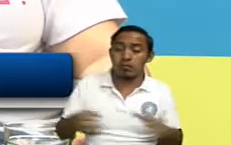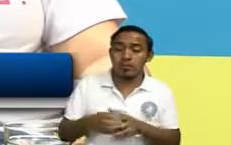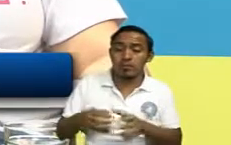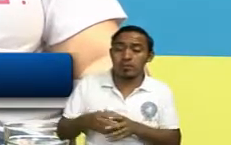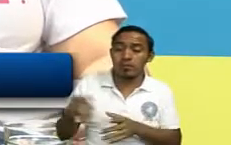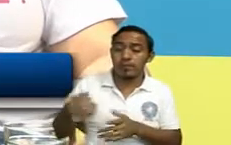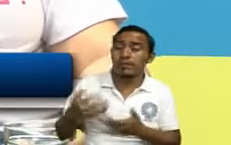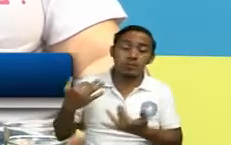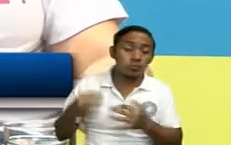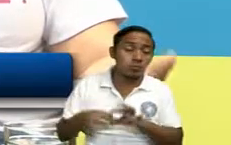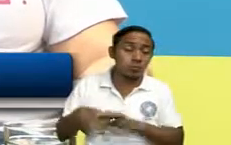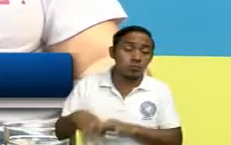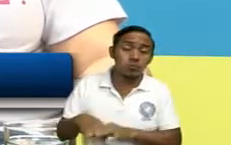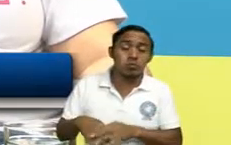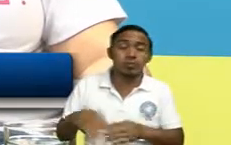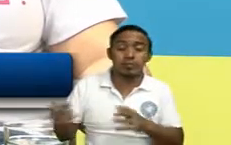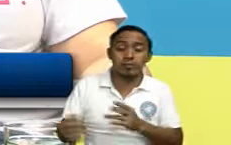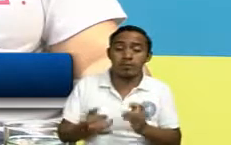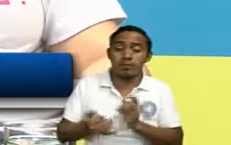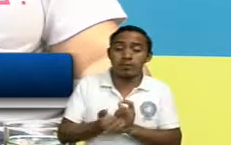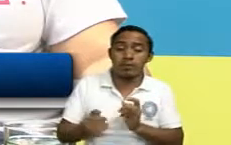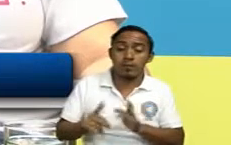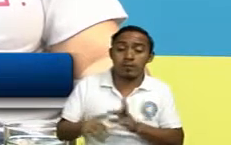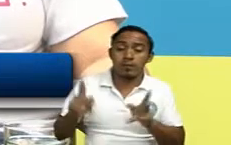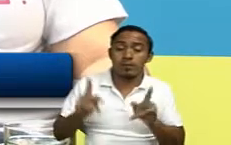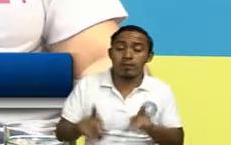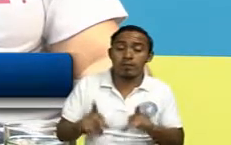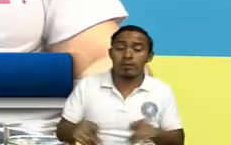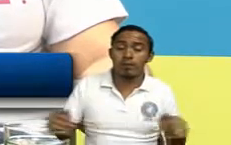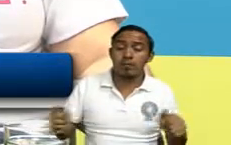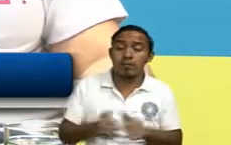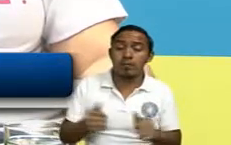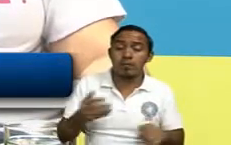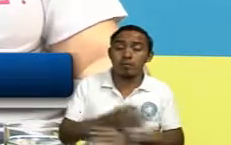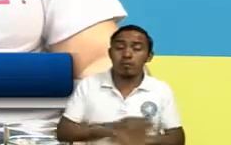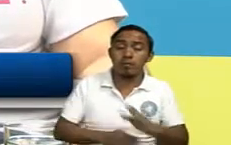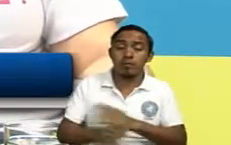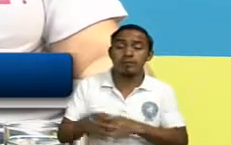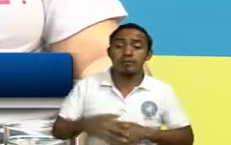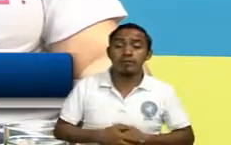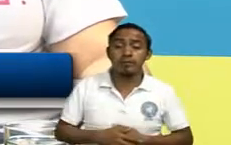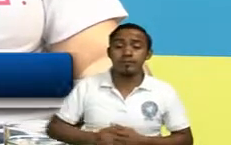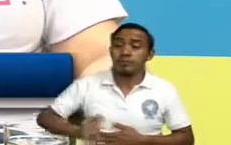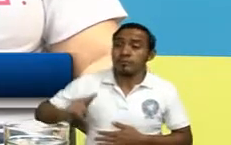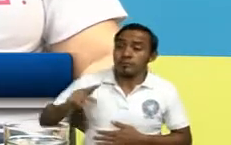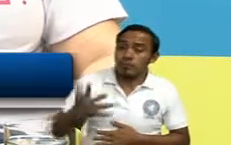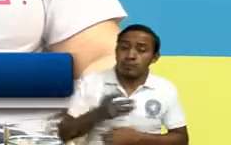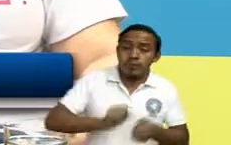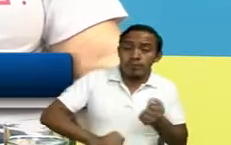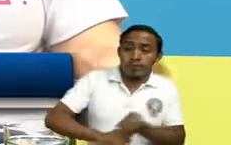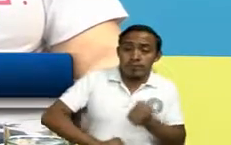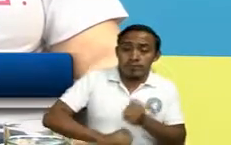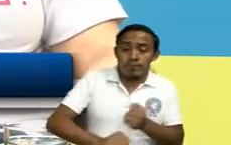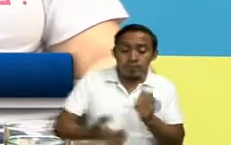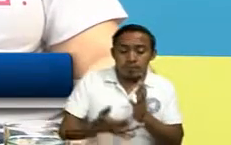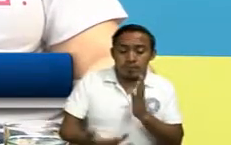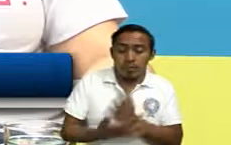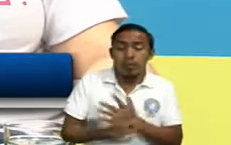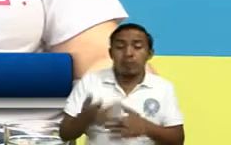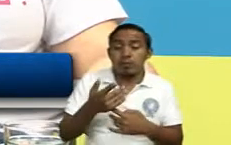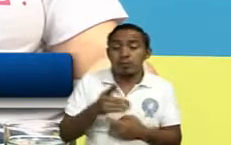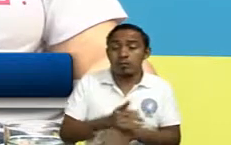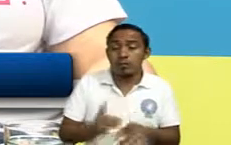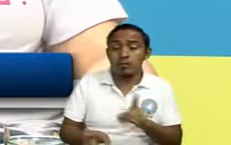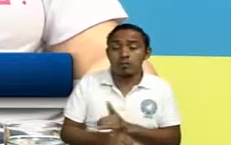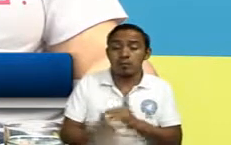Ministerio de Salud y también a las personas con discapacidad. Toda ayuda técnica debe enseñarse a